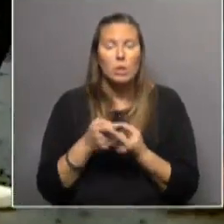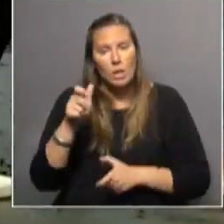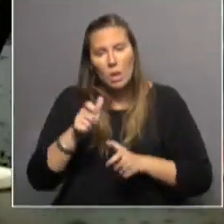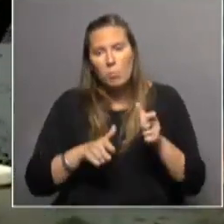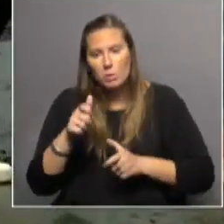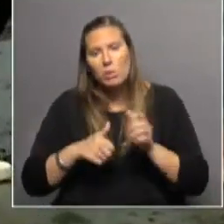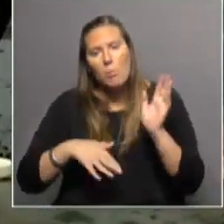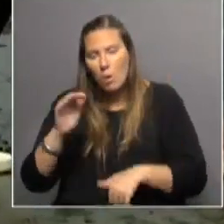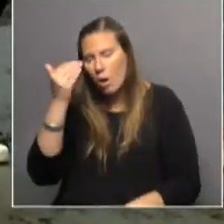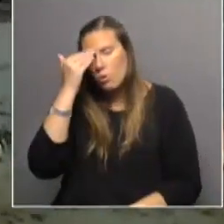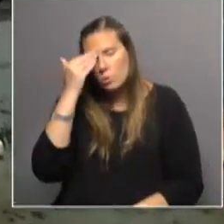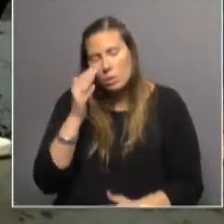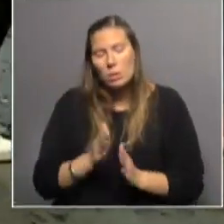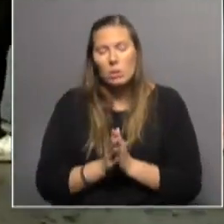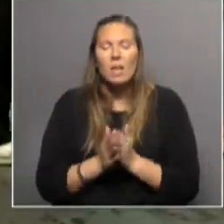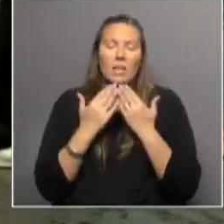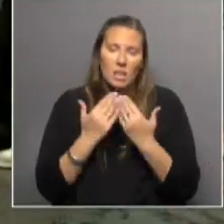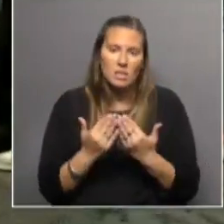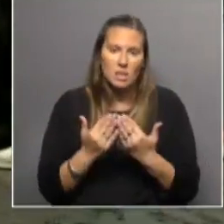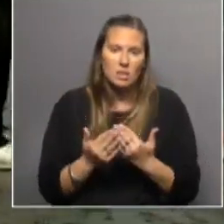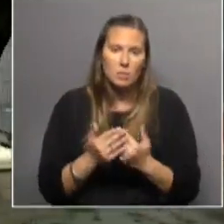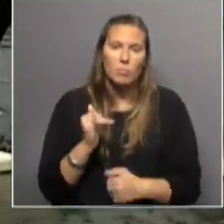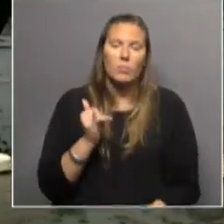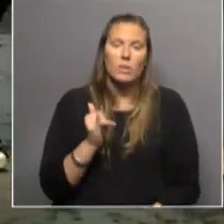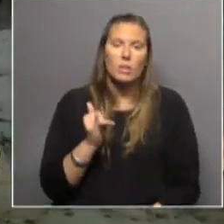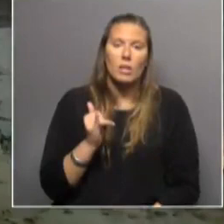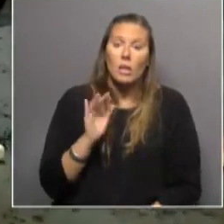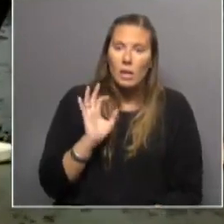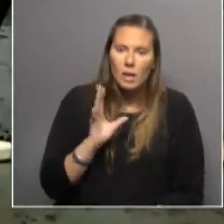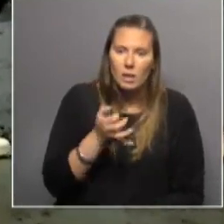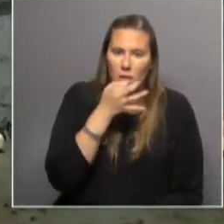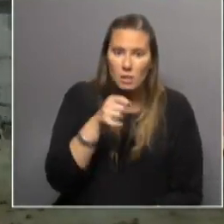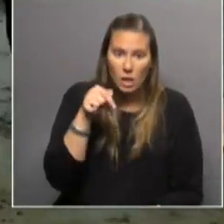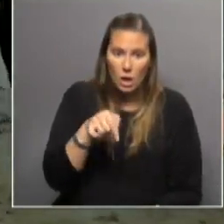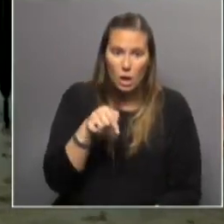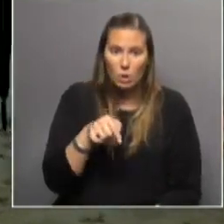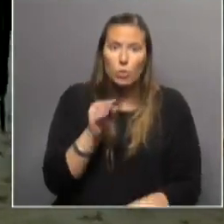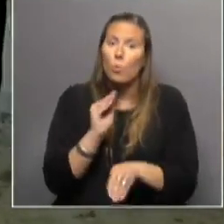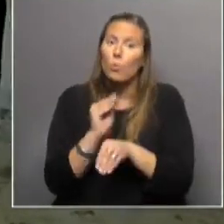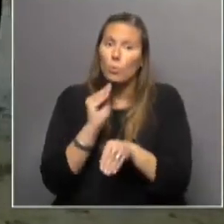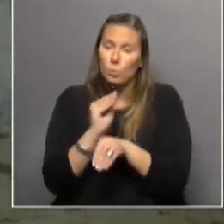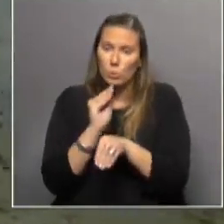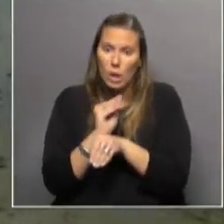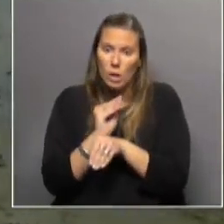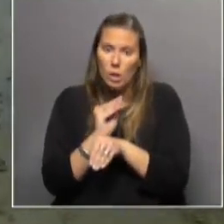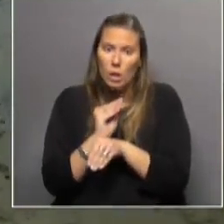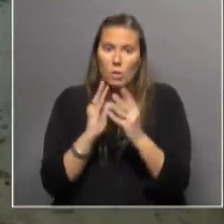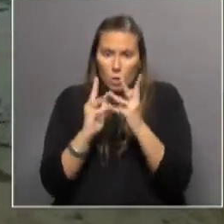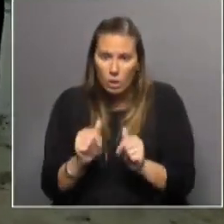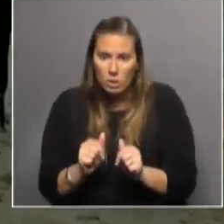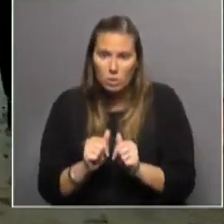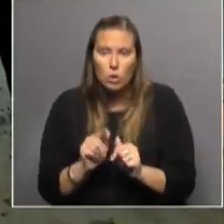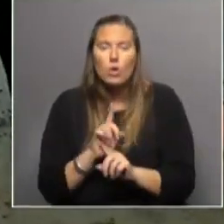gente cada vez sea más consciente. Muchas gracias. Sí, es una cosita más. Pensamos que esto es cultural y estructural. O sea, no